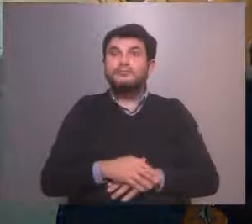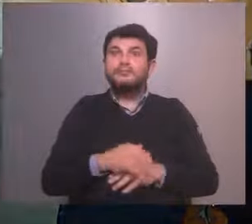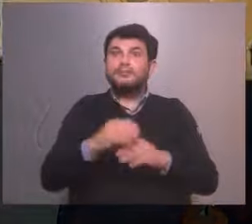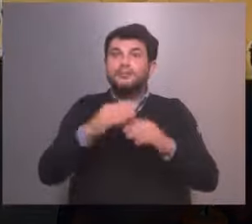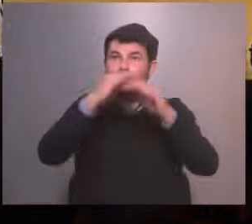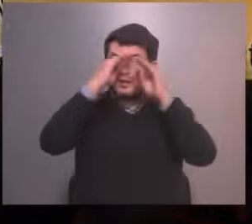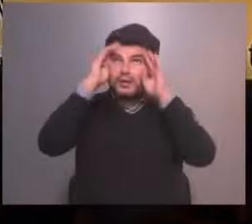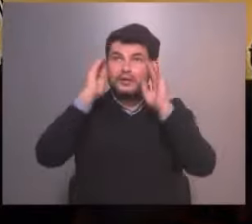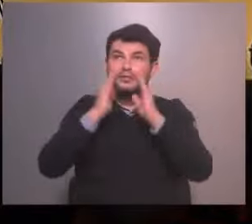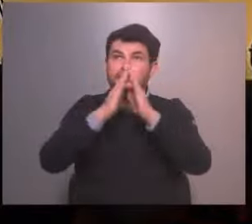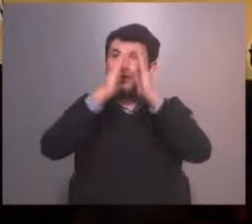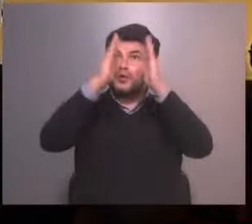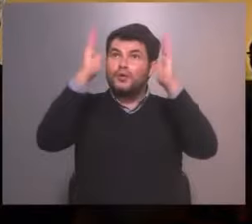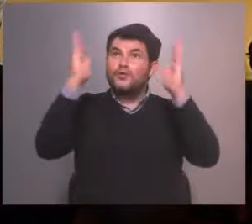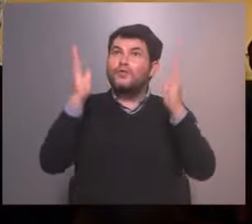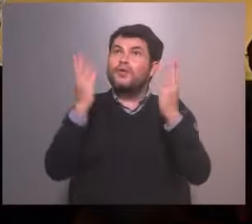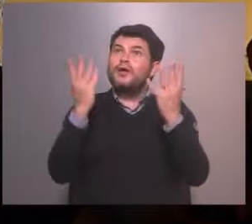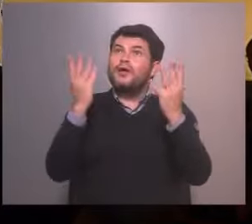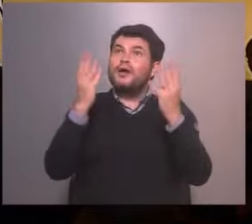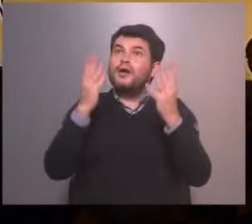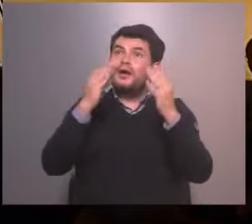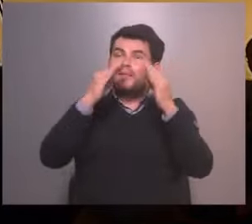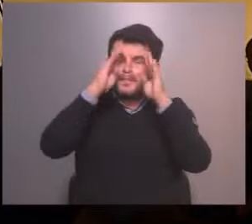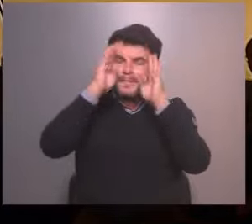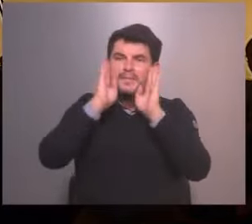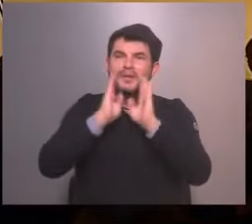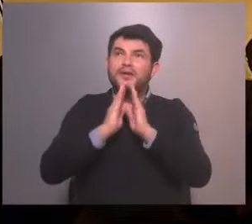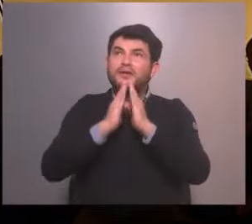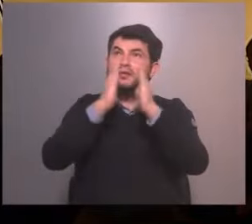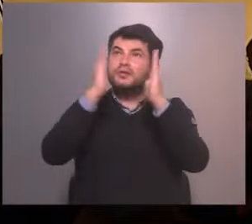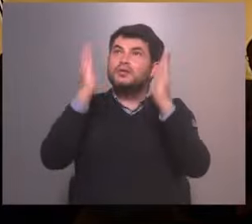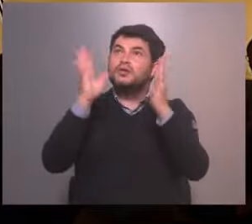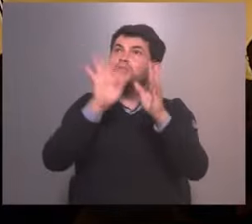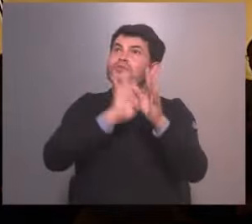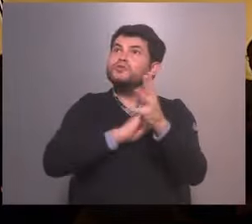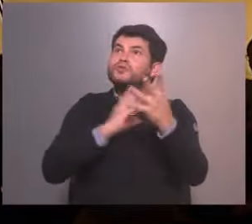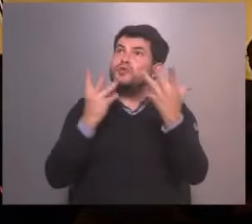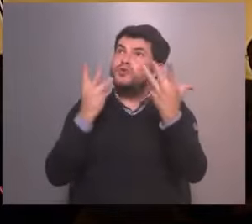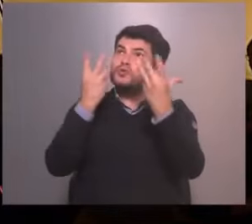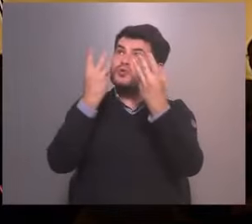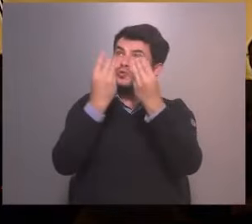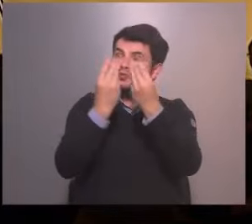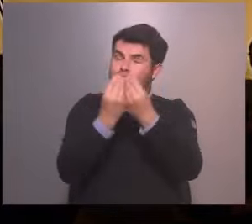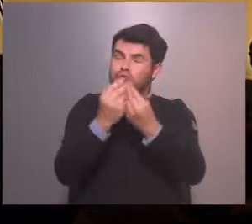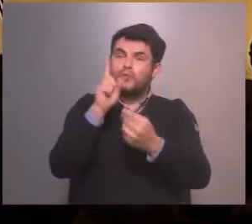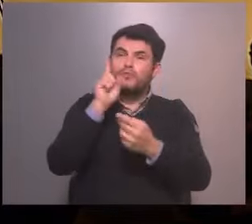mujeres, y bendito es el fruto de tu vientre, Jesús.